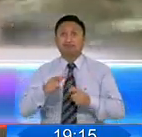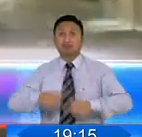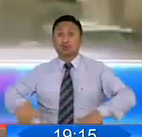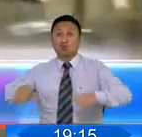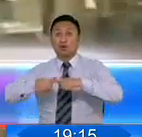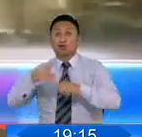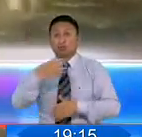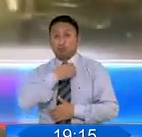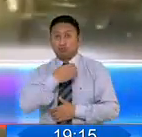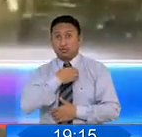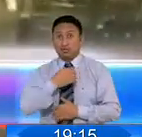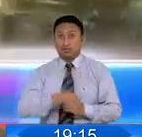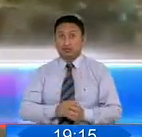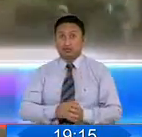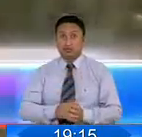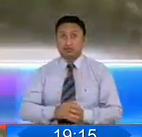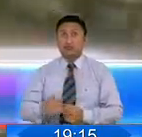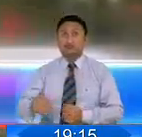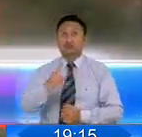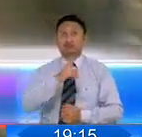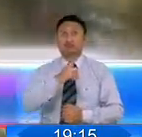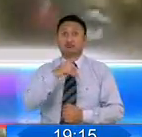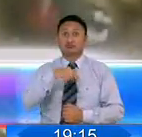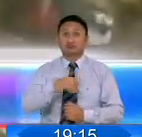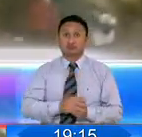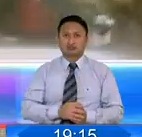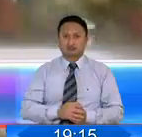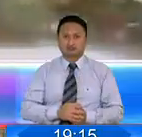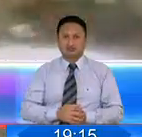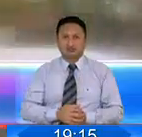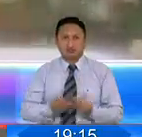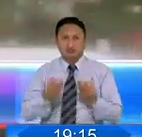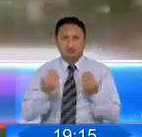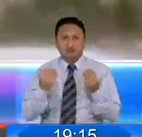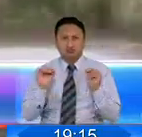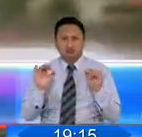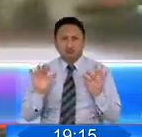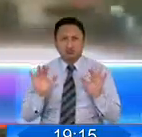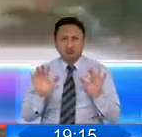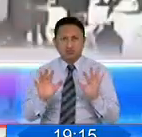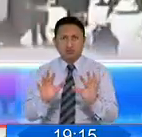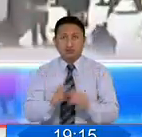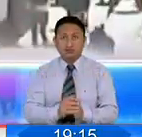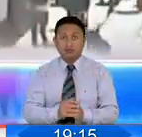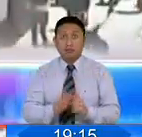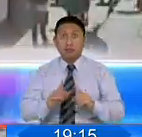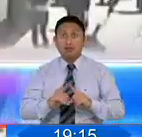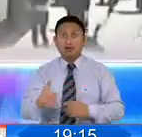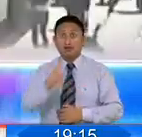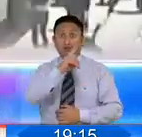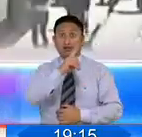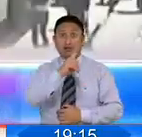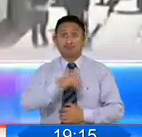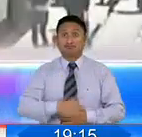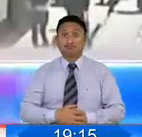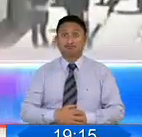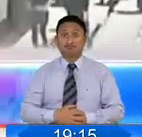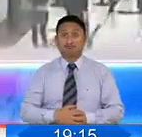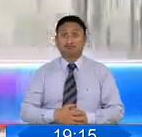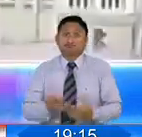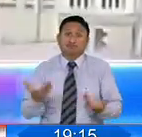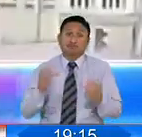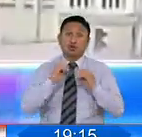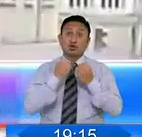ciudad, Cóndor y Mariano Tinajero. Hay verdaderos tumultos, pero si aquí hay aglomeraciones, tampoco hay esa predisposición de las